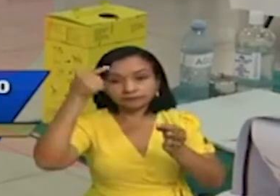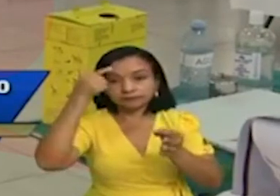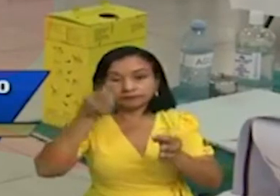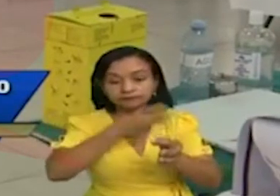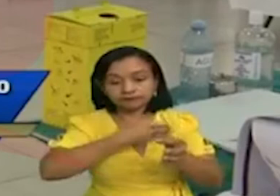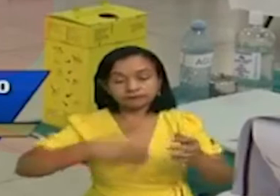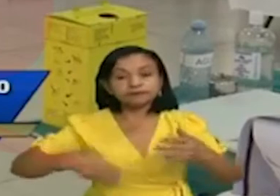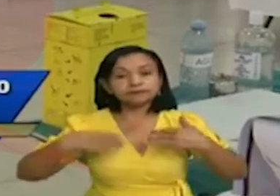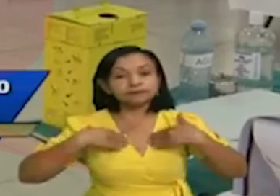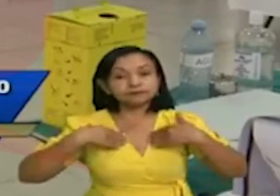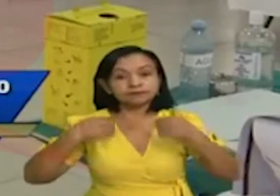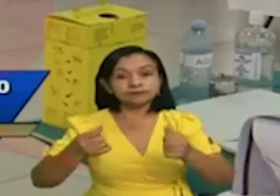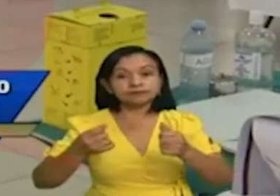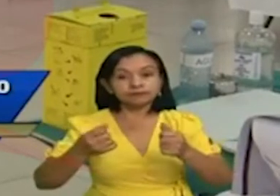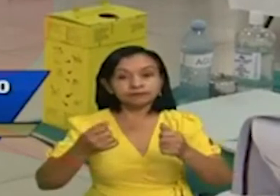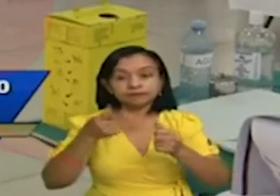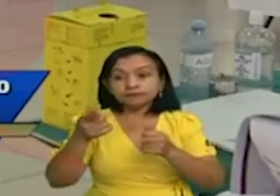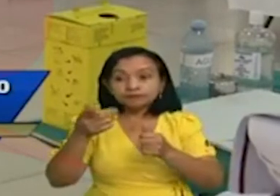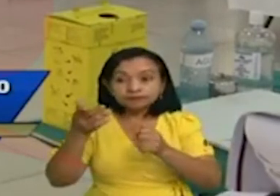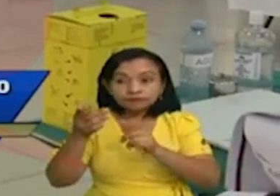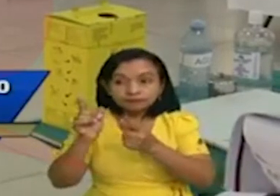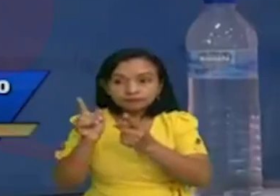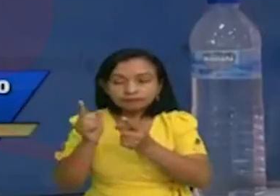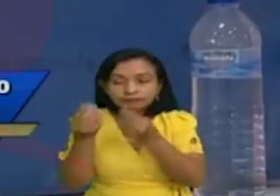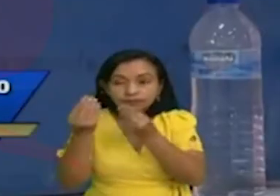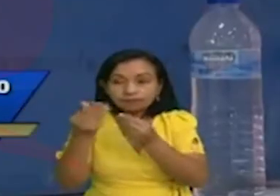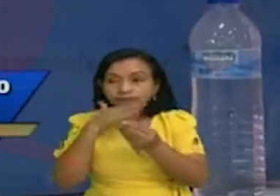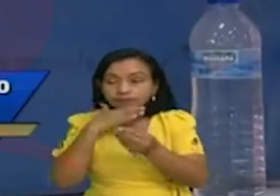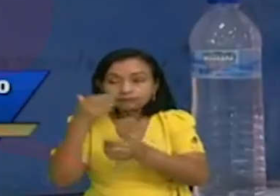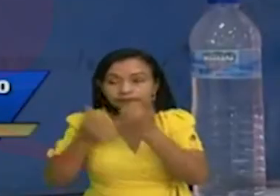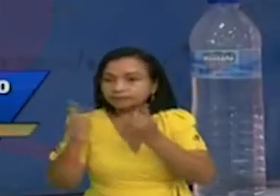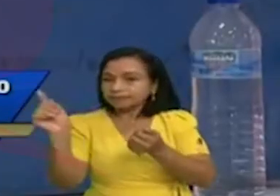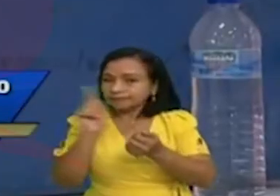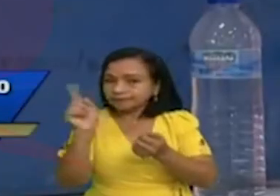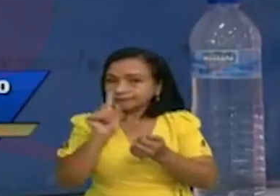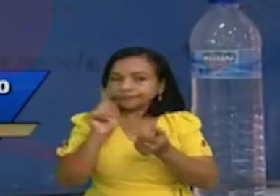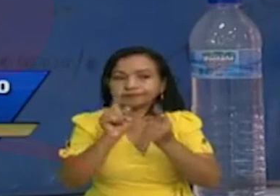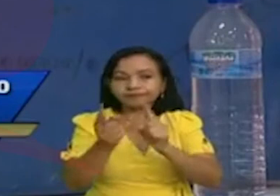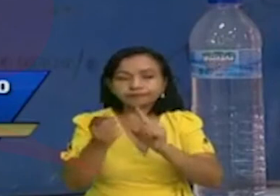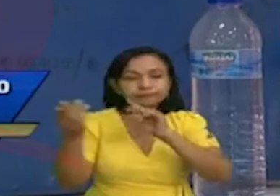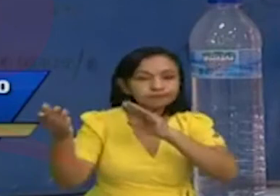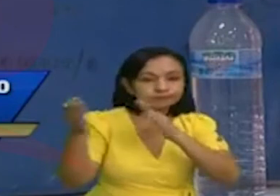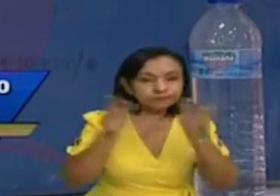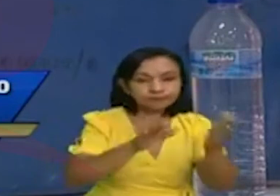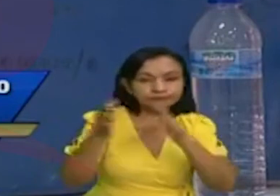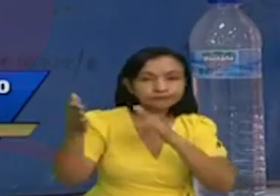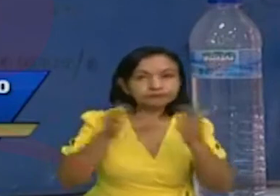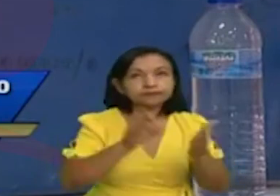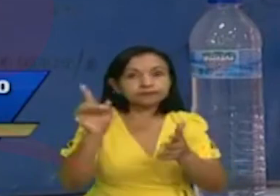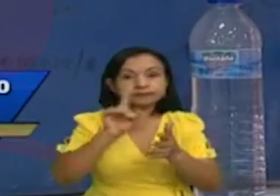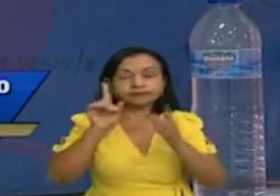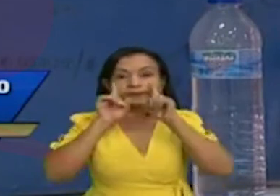el Centro de Salud Leonel Rugama. También en el Puesto de Salud Oscar Gámez y en la Casa para Personas con